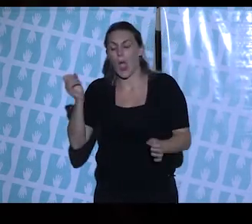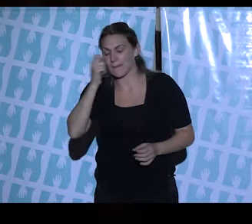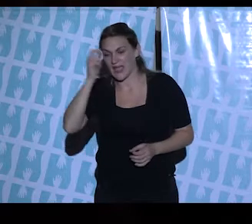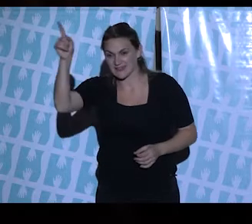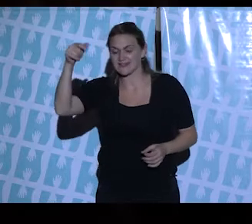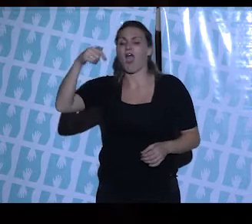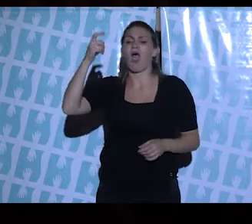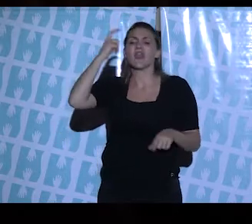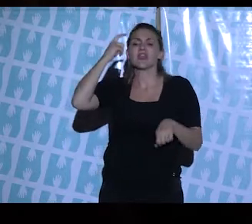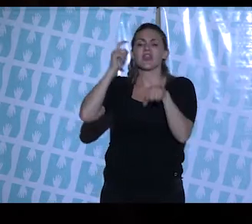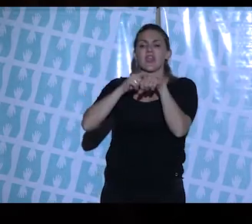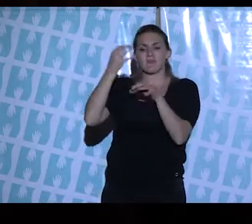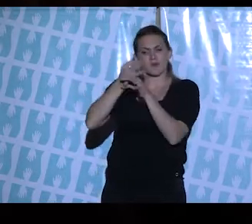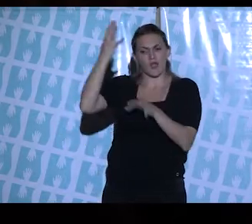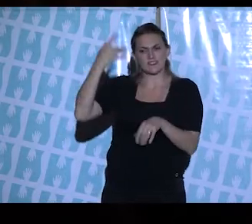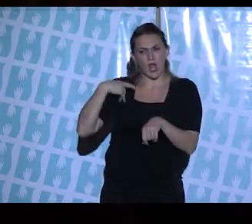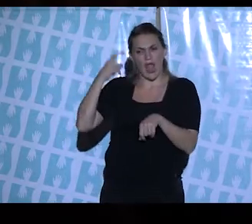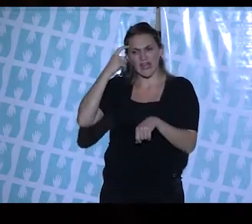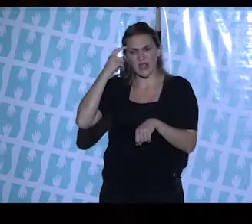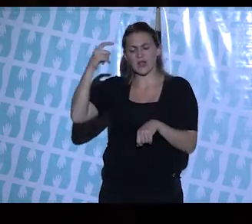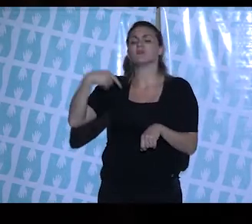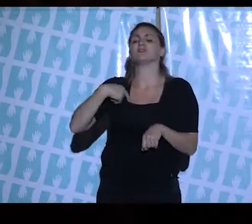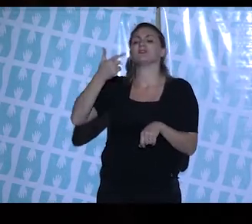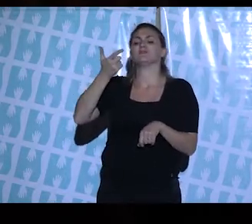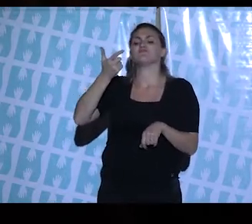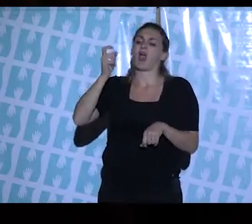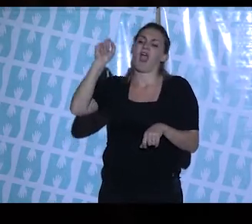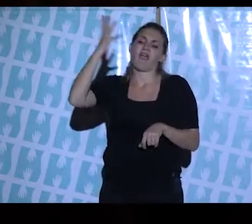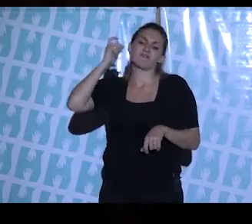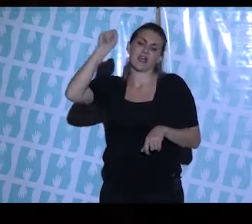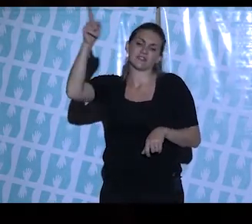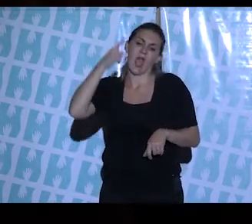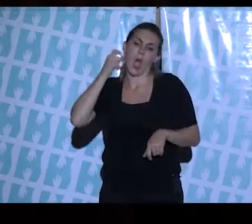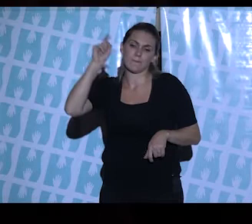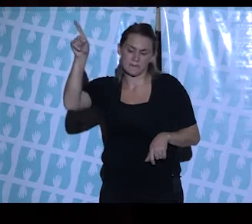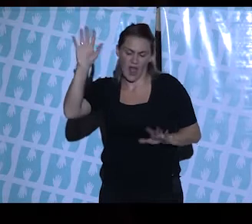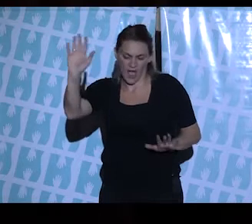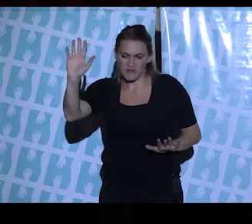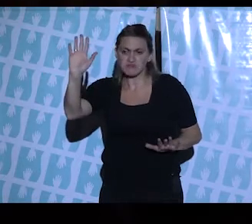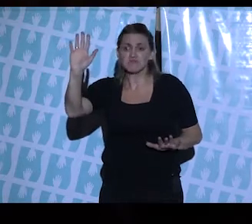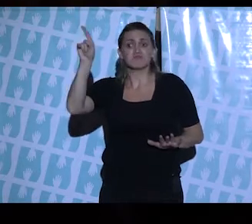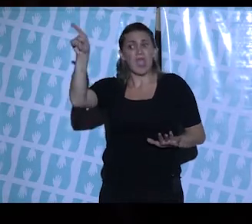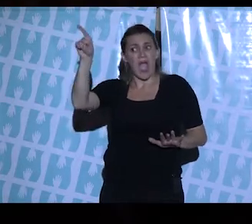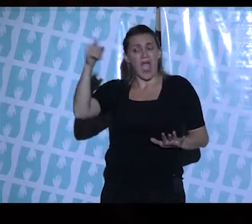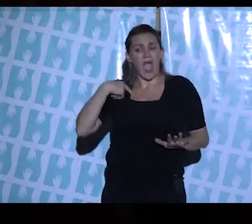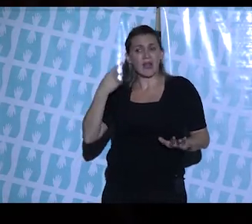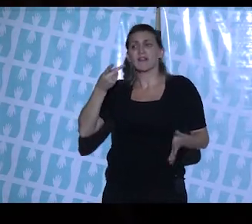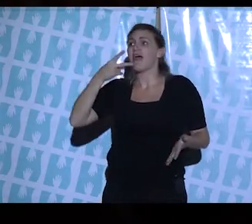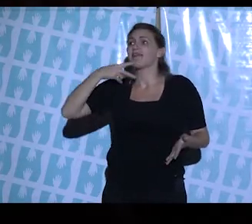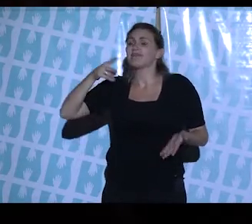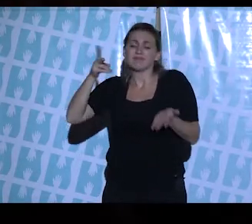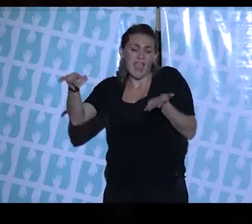Charcot. Y en francés, mal se dice maladie. Entonces, en muchas traducciones se habla de mal